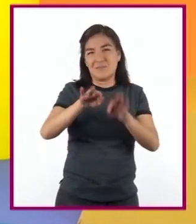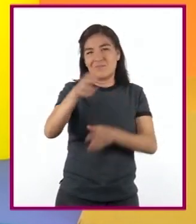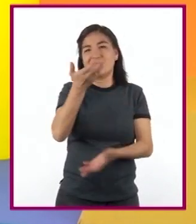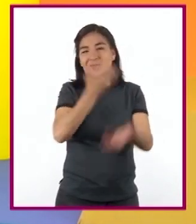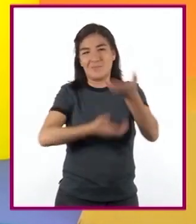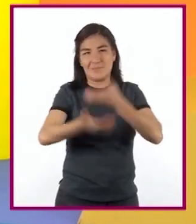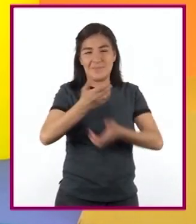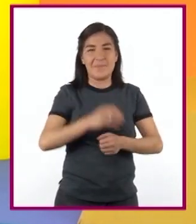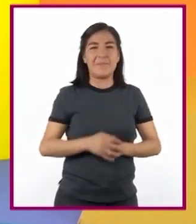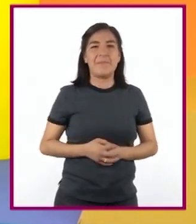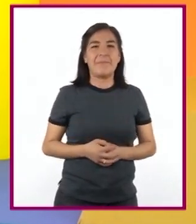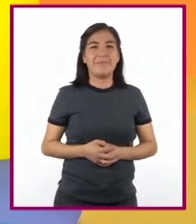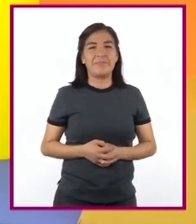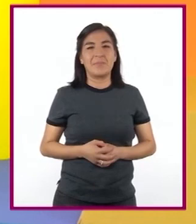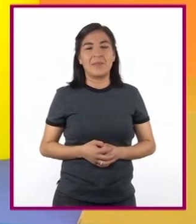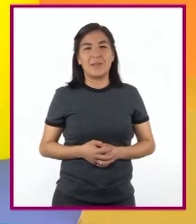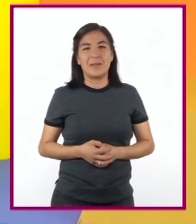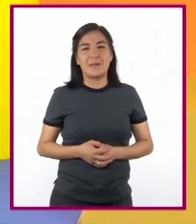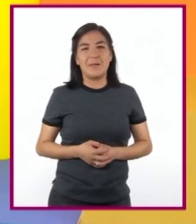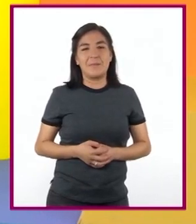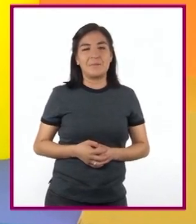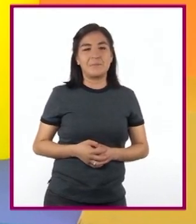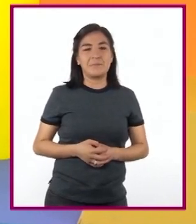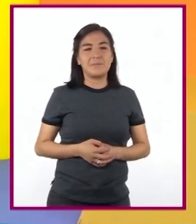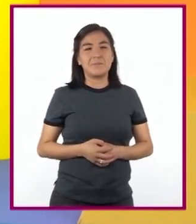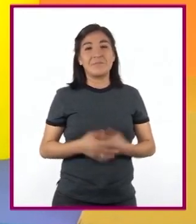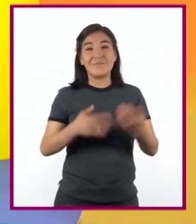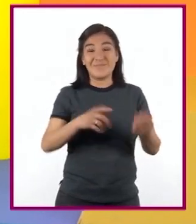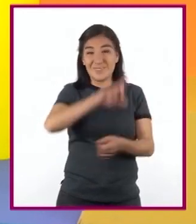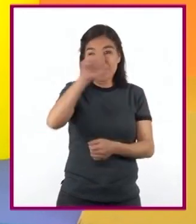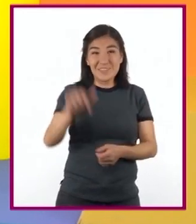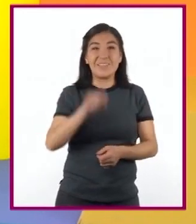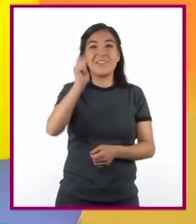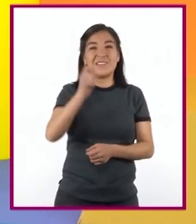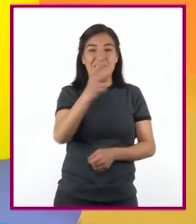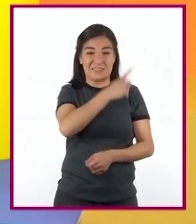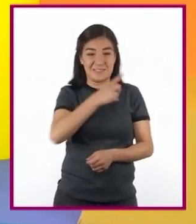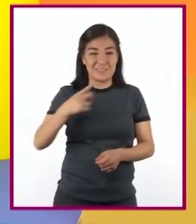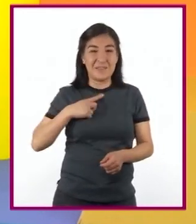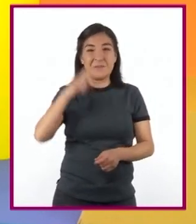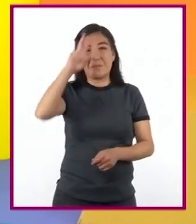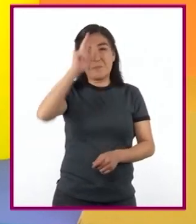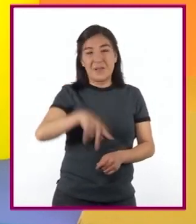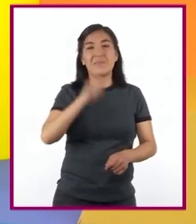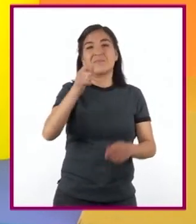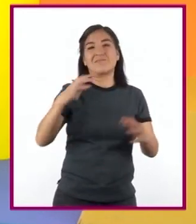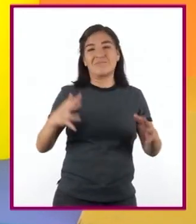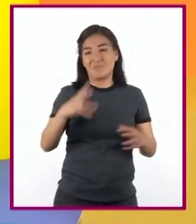territorios, debido al fuerte endeudamiento generado por las guerras.